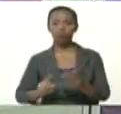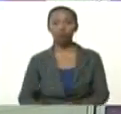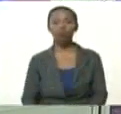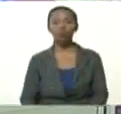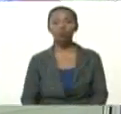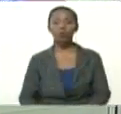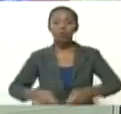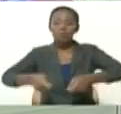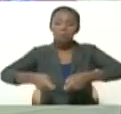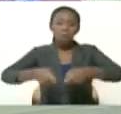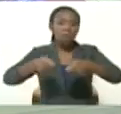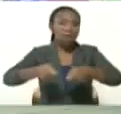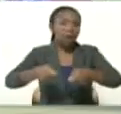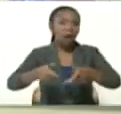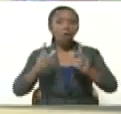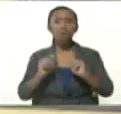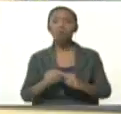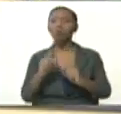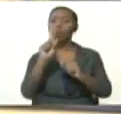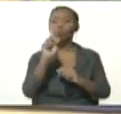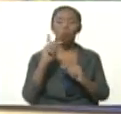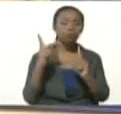Un mercado, un hotel,